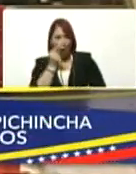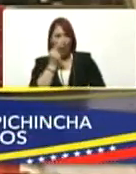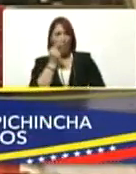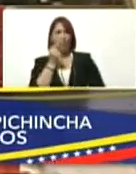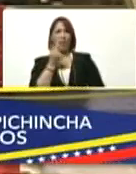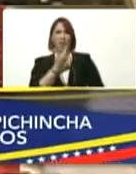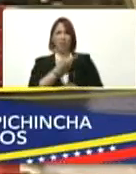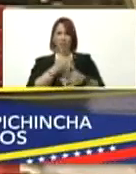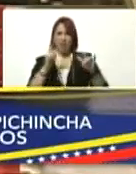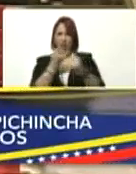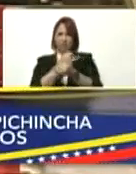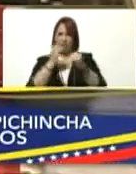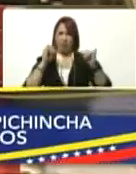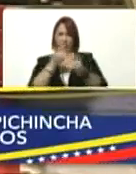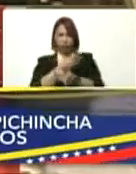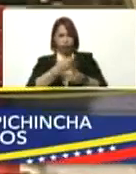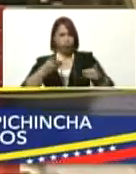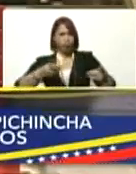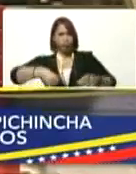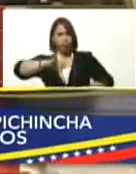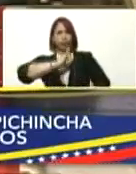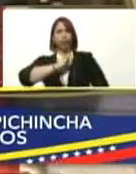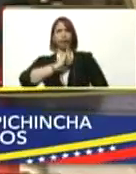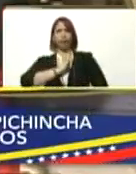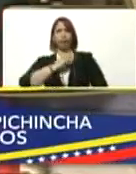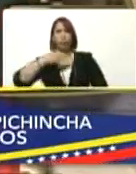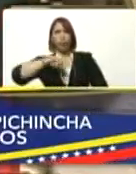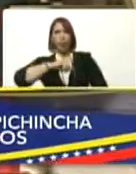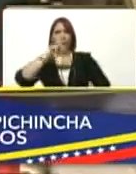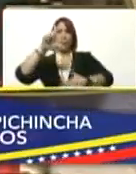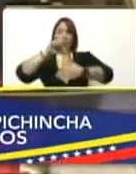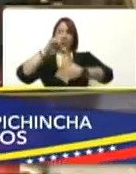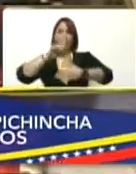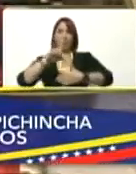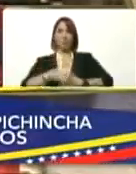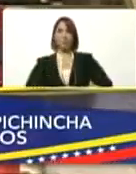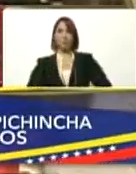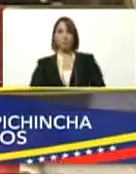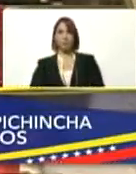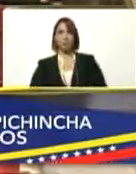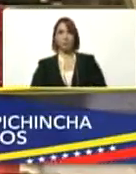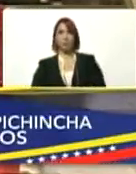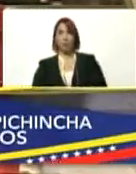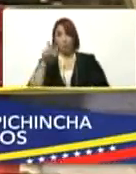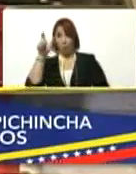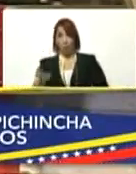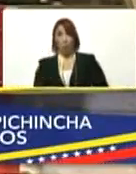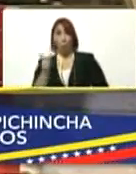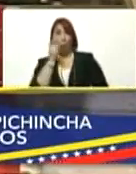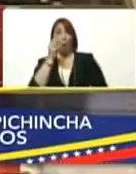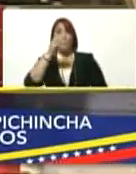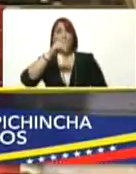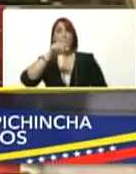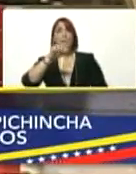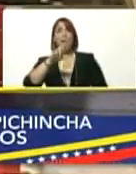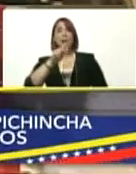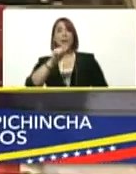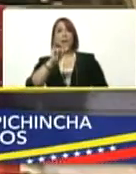dignidad, de la identidad nuestra americana. José Martí fue el más